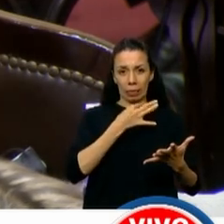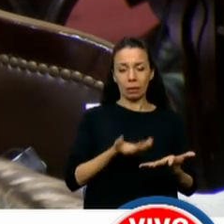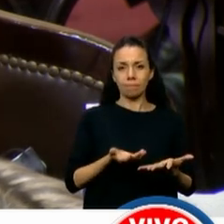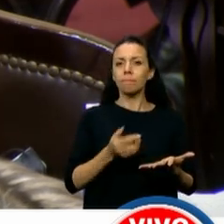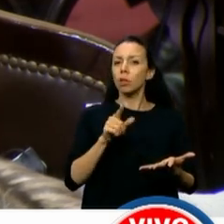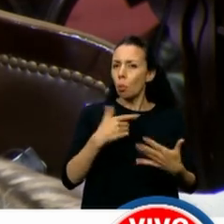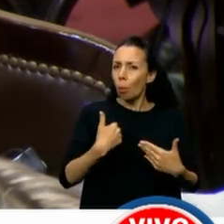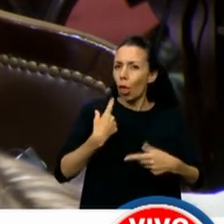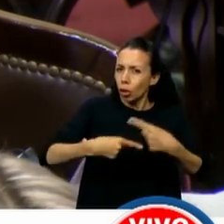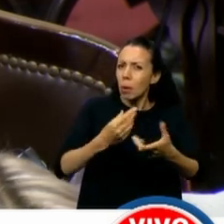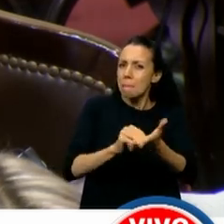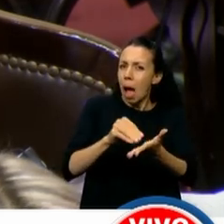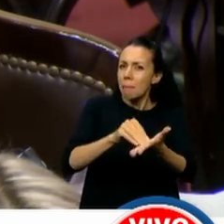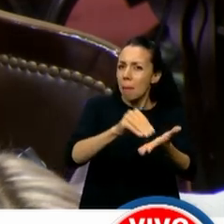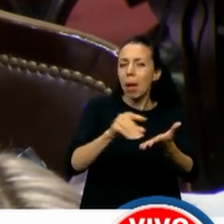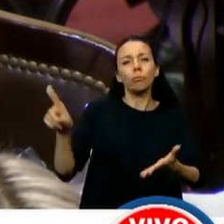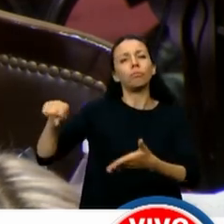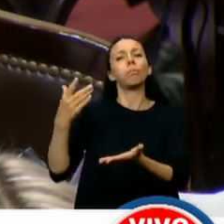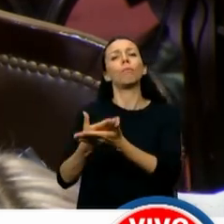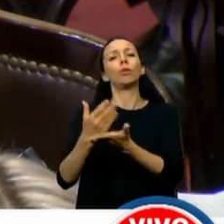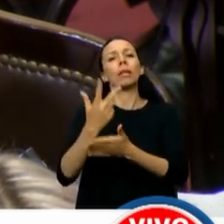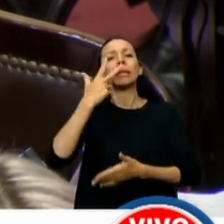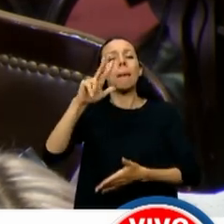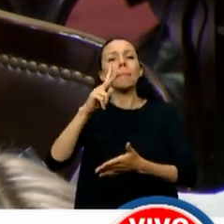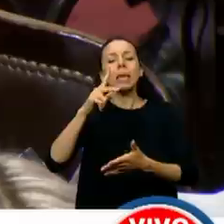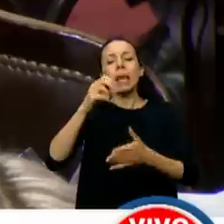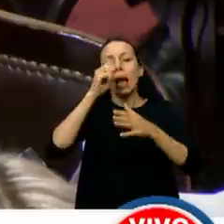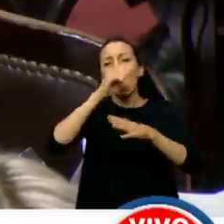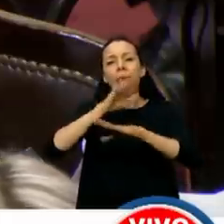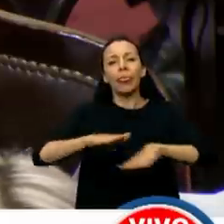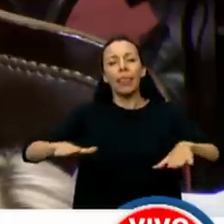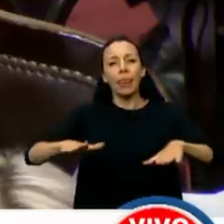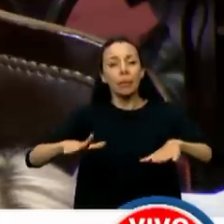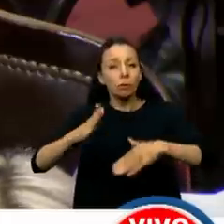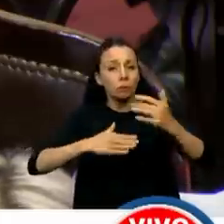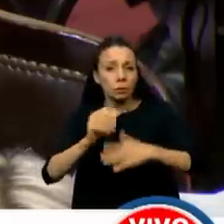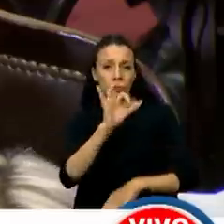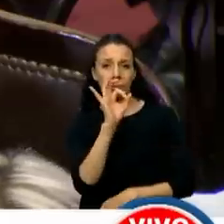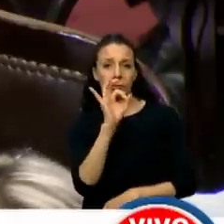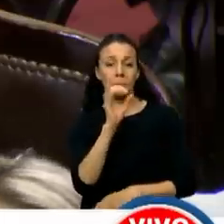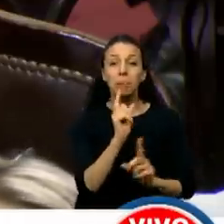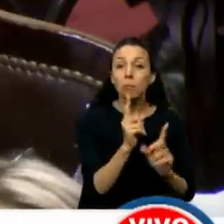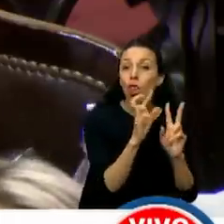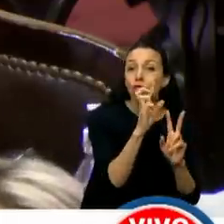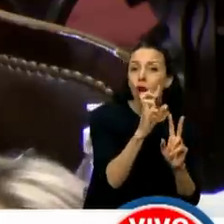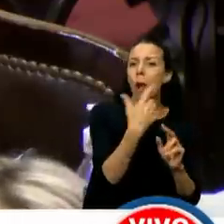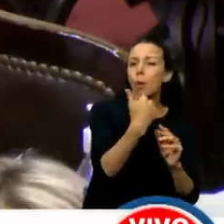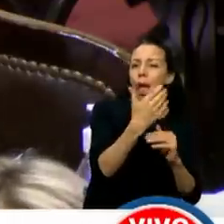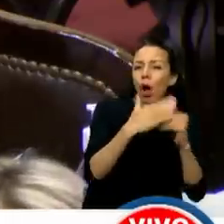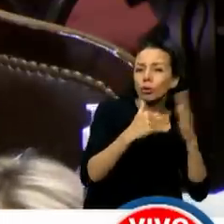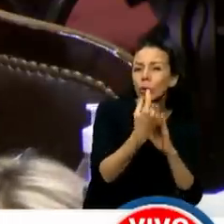siendo un montón de cosas propusieron 3.000 jardines lo construyeron y uno se fugaron los dólares con los que podrían haber construido algún jardín